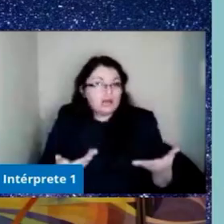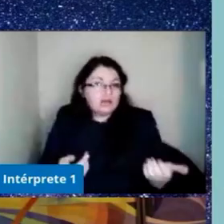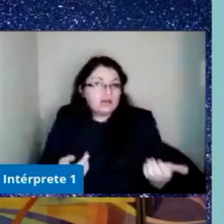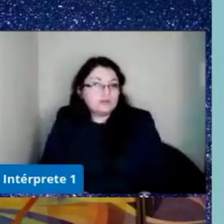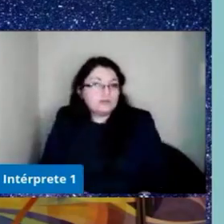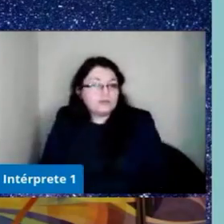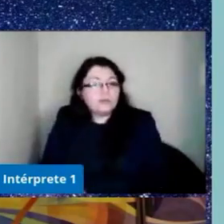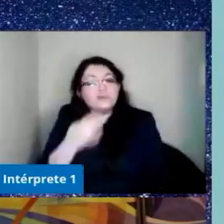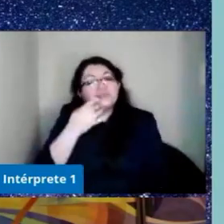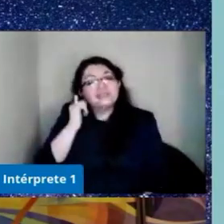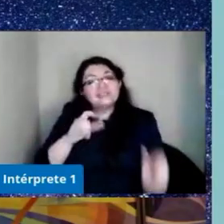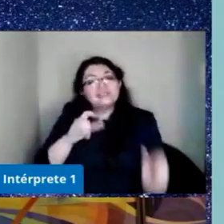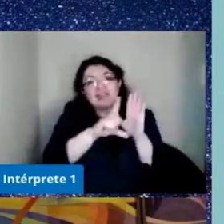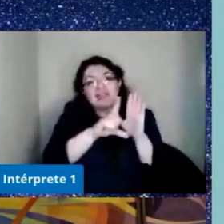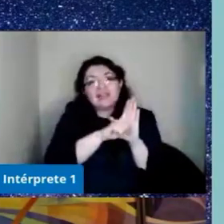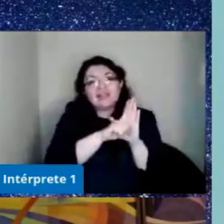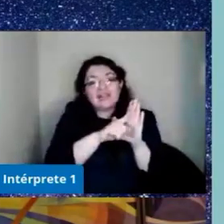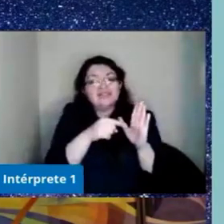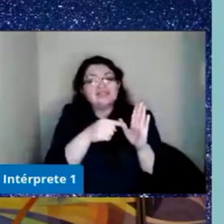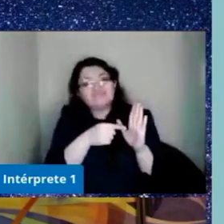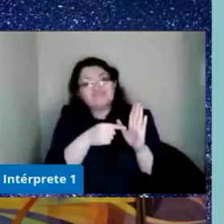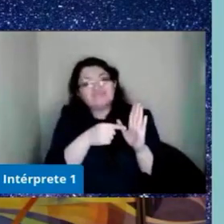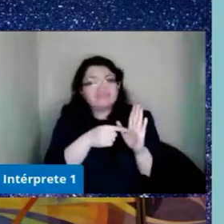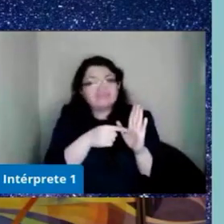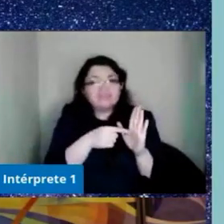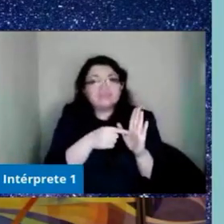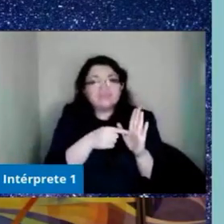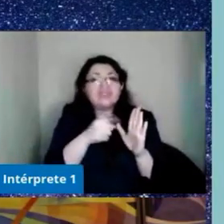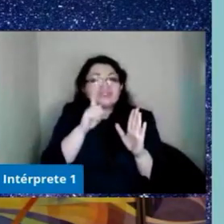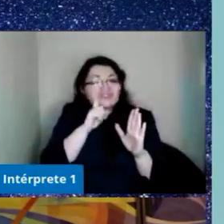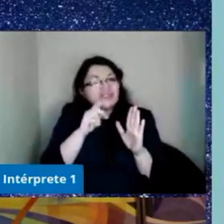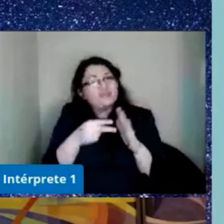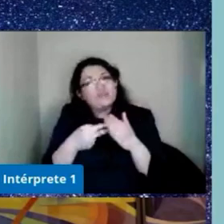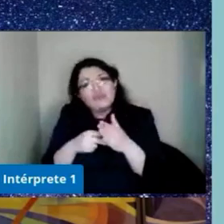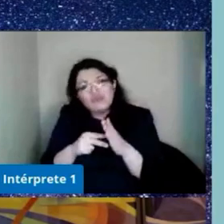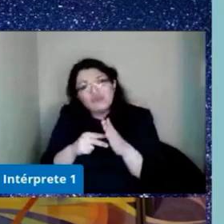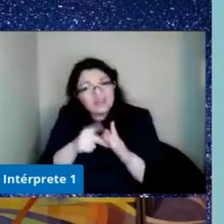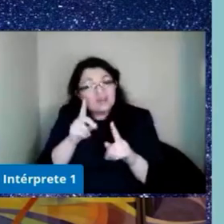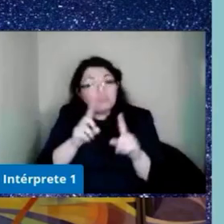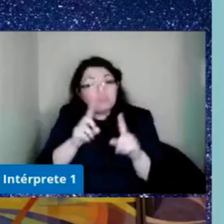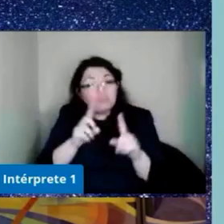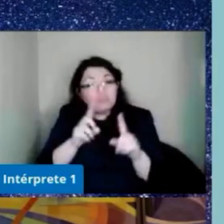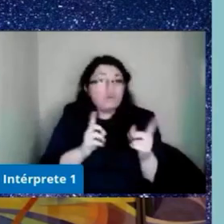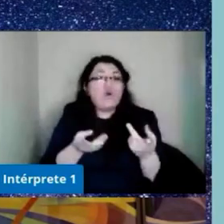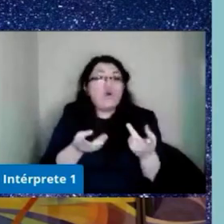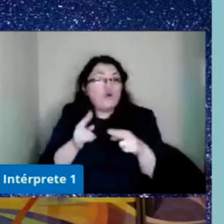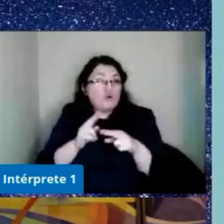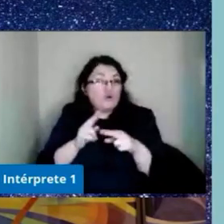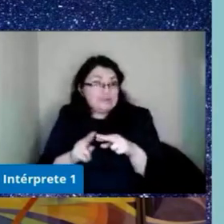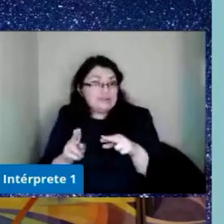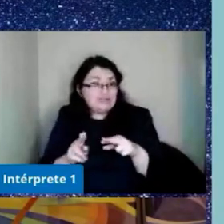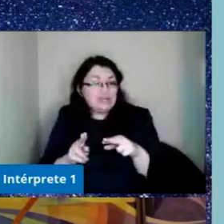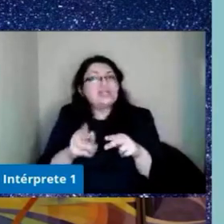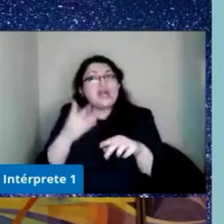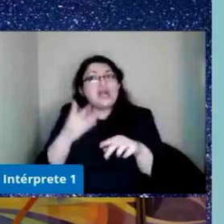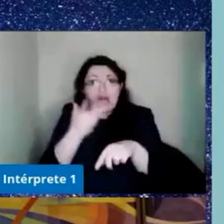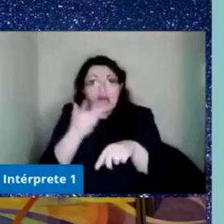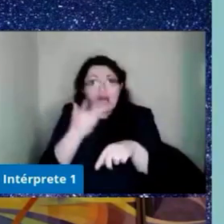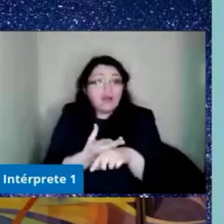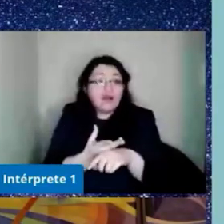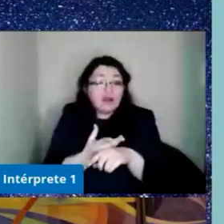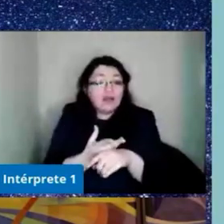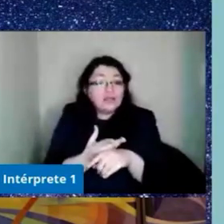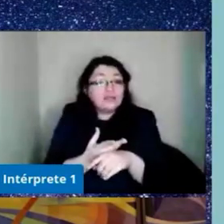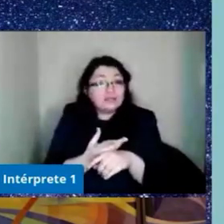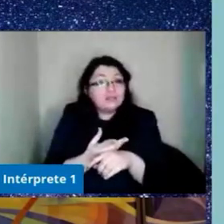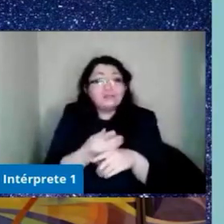la ley en sí ha tenido algunos problemas al aplicarse, hay muchos miles de nuevos puestos de trabajo,